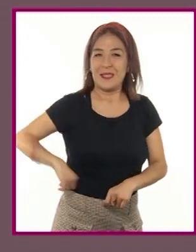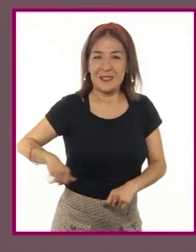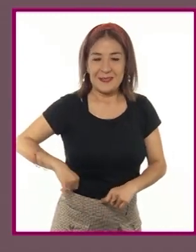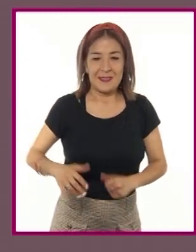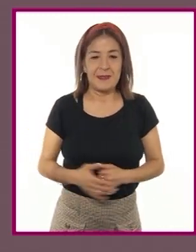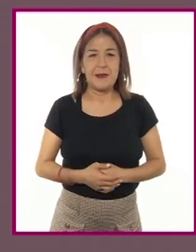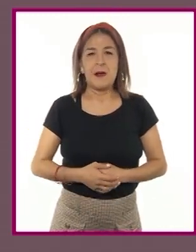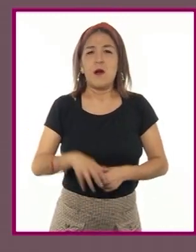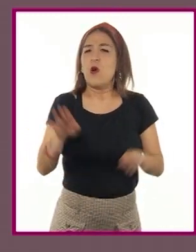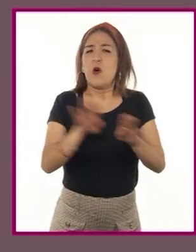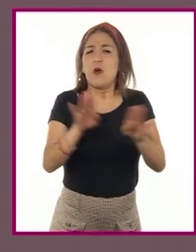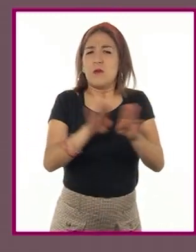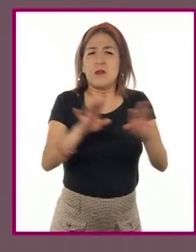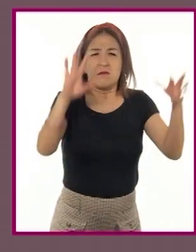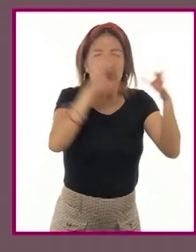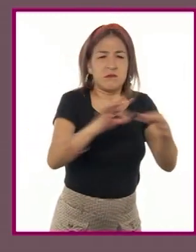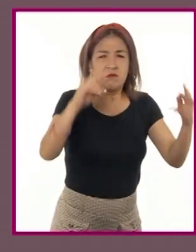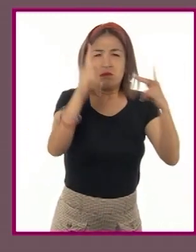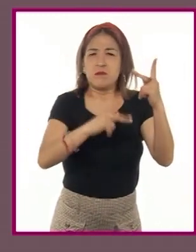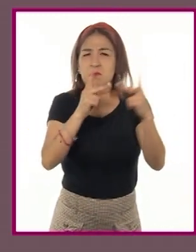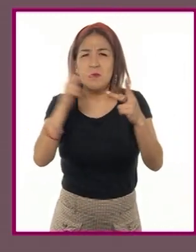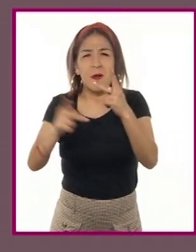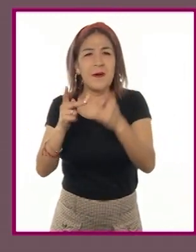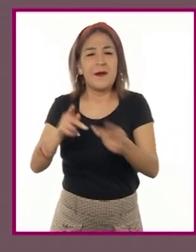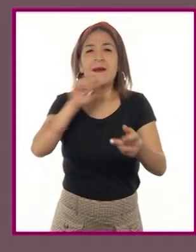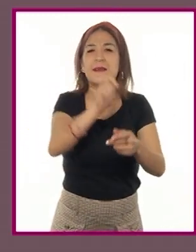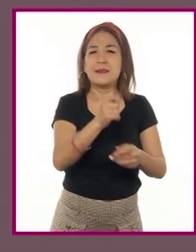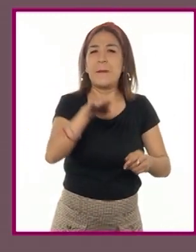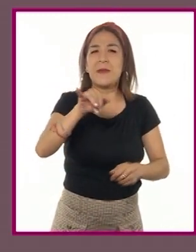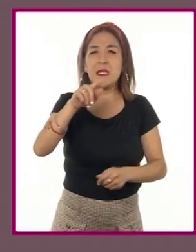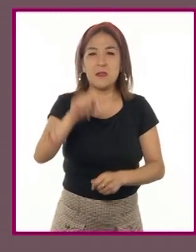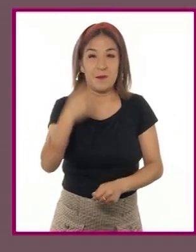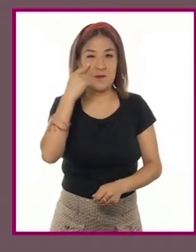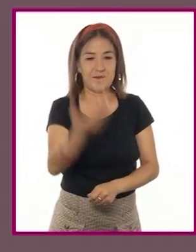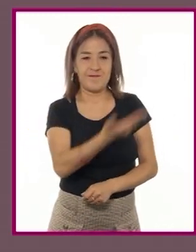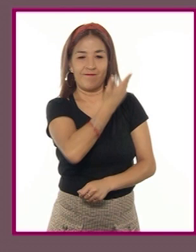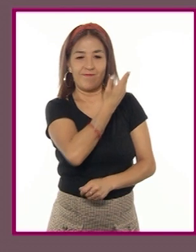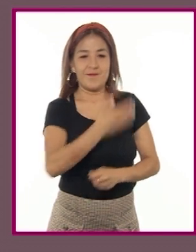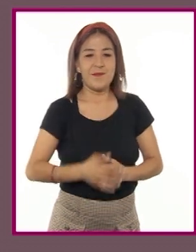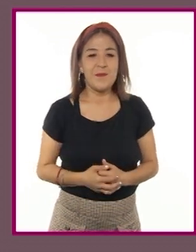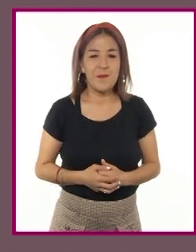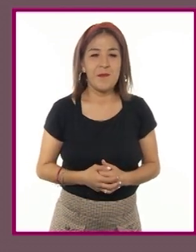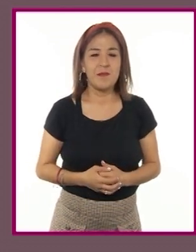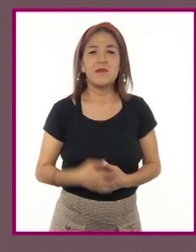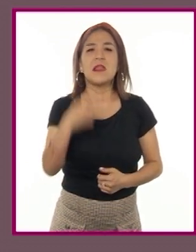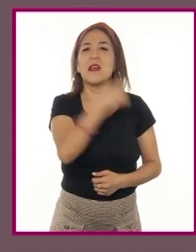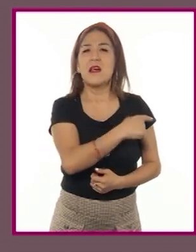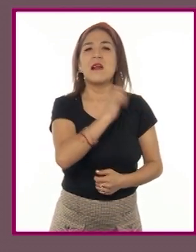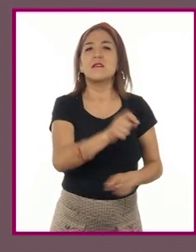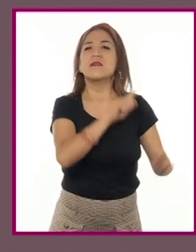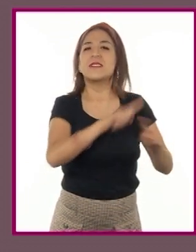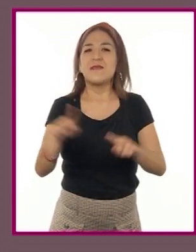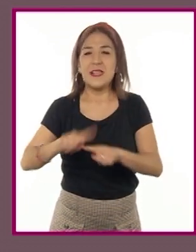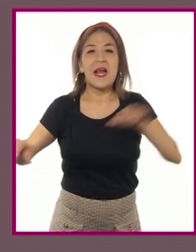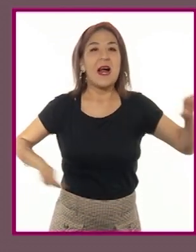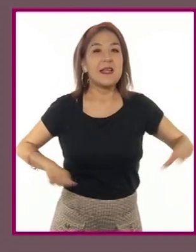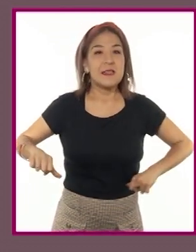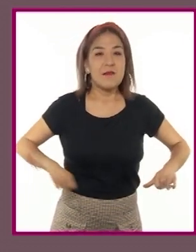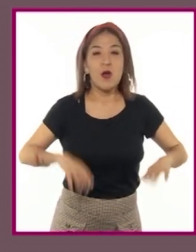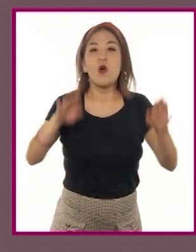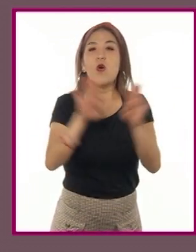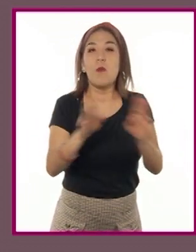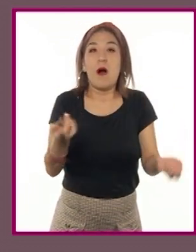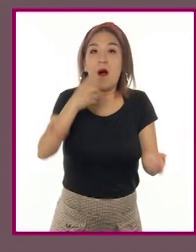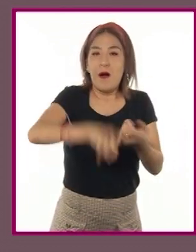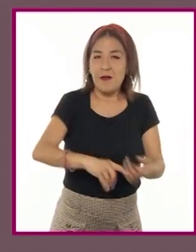Para poderlos comparar, los hemos concentrado en este cuadro que aparece en la pantalla. Rescatemos elementos en común o diferencias